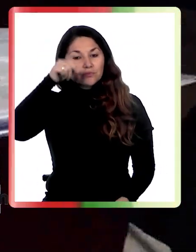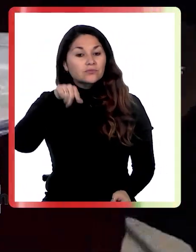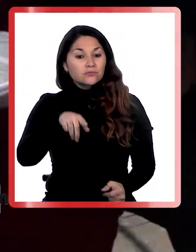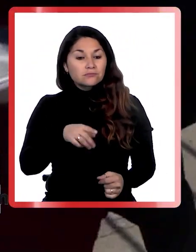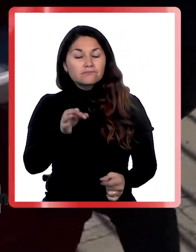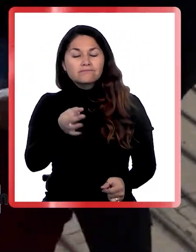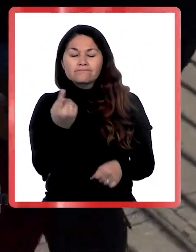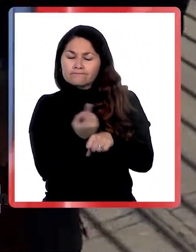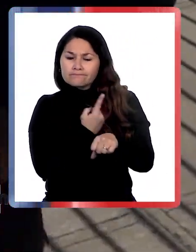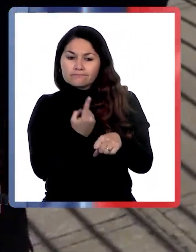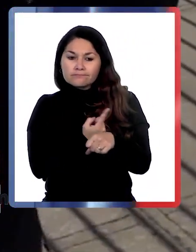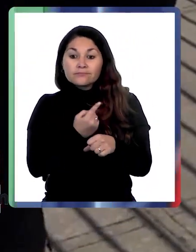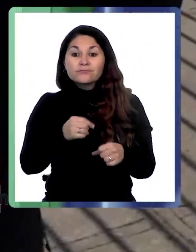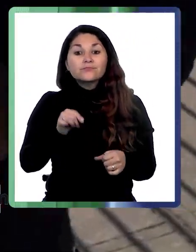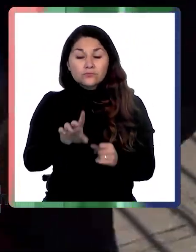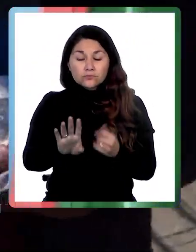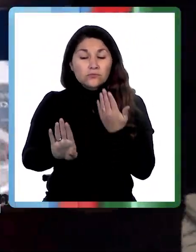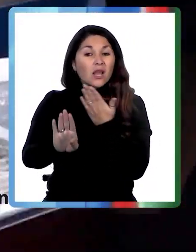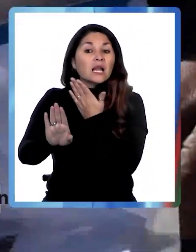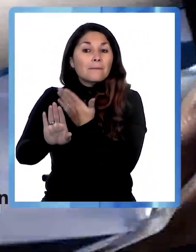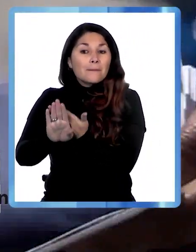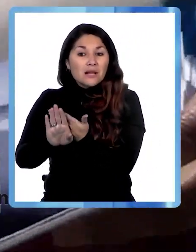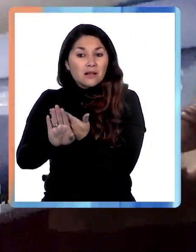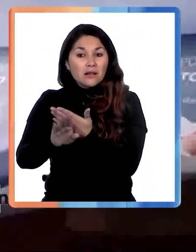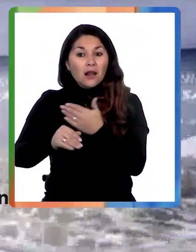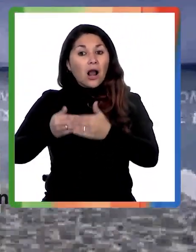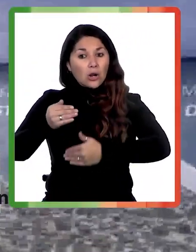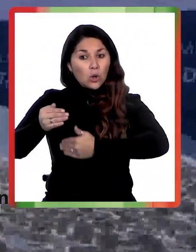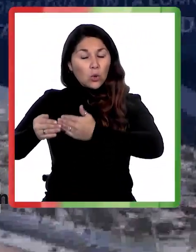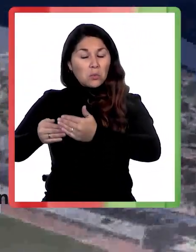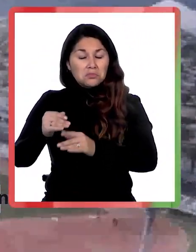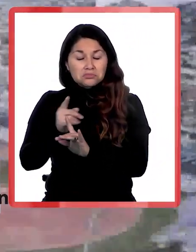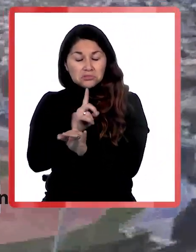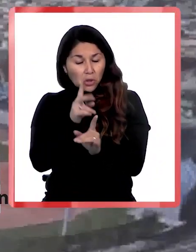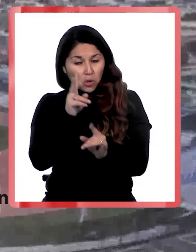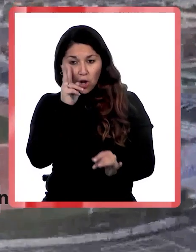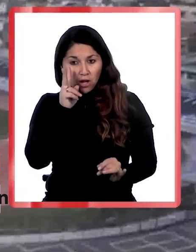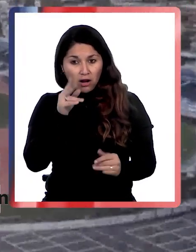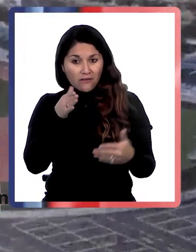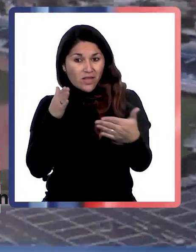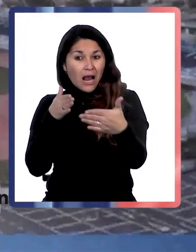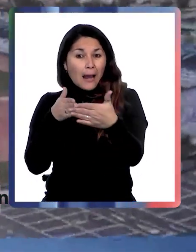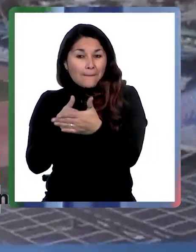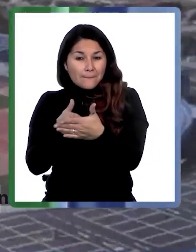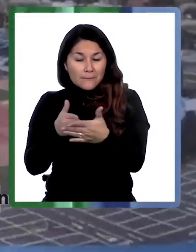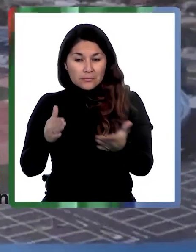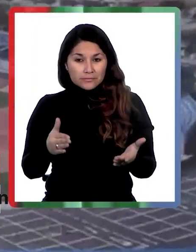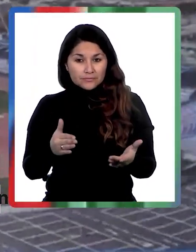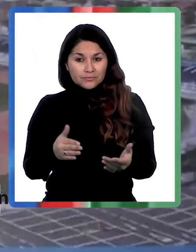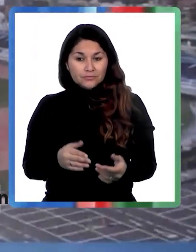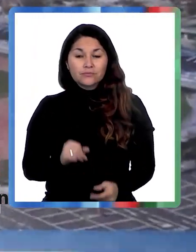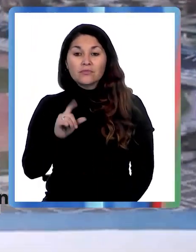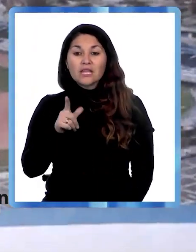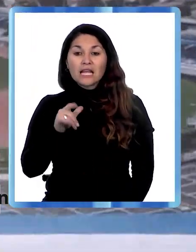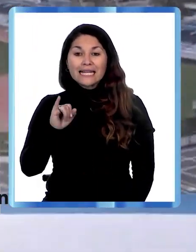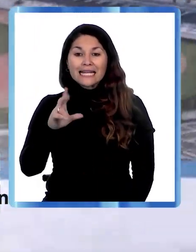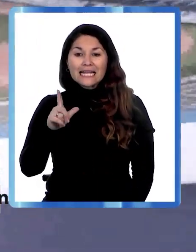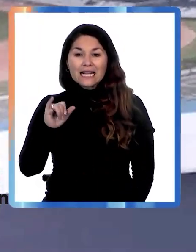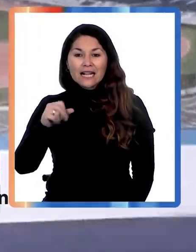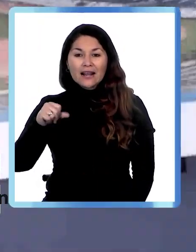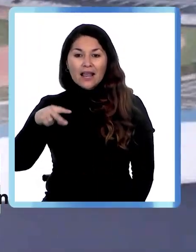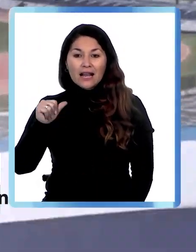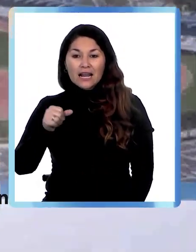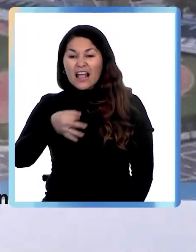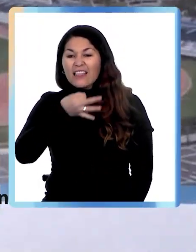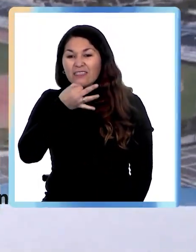la mesa por esta apertura del estadio local respaldan una carrera que aún no contempla una meta fija de temporalidad Liliana cancino